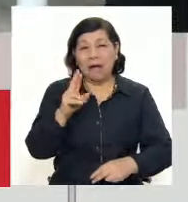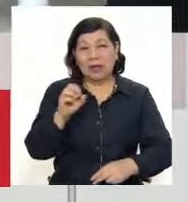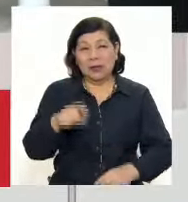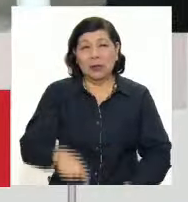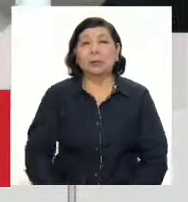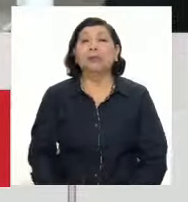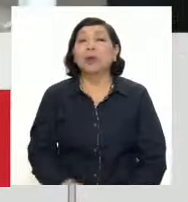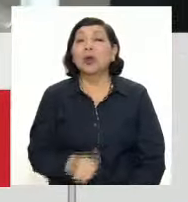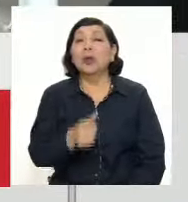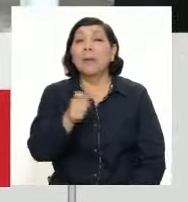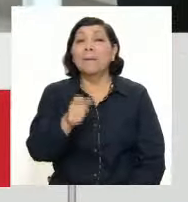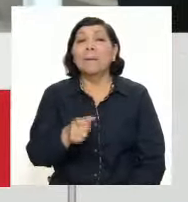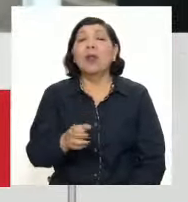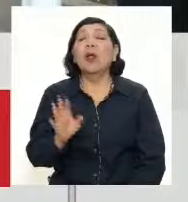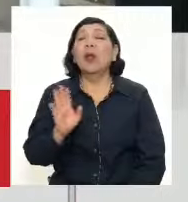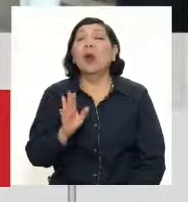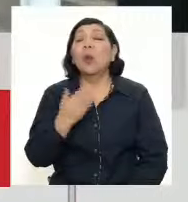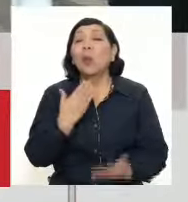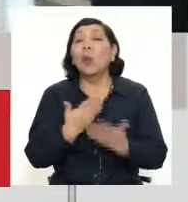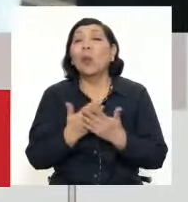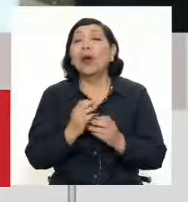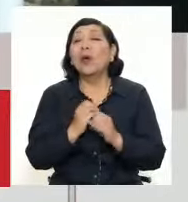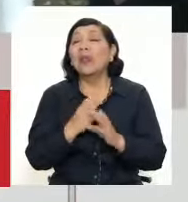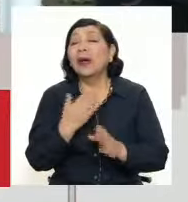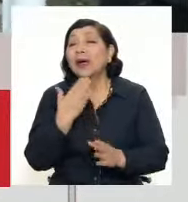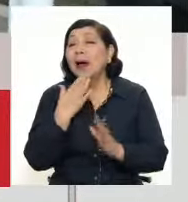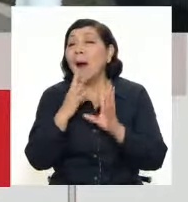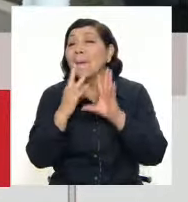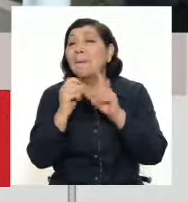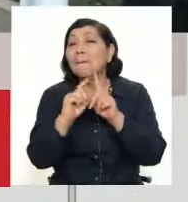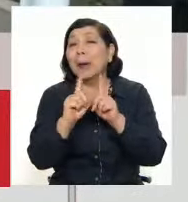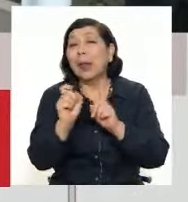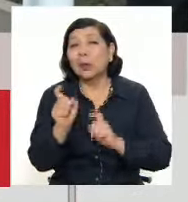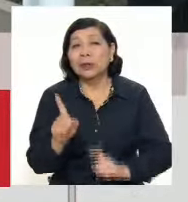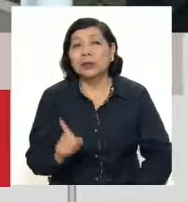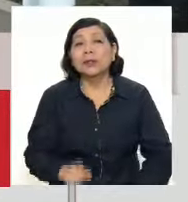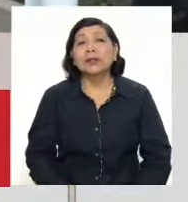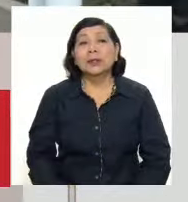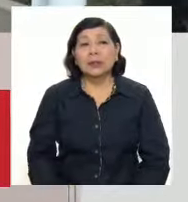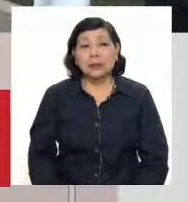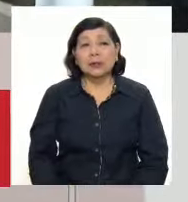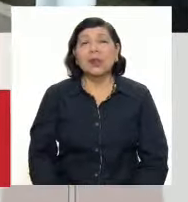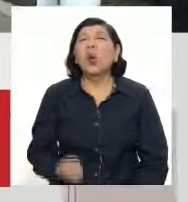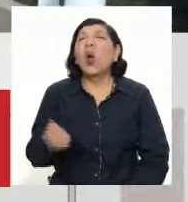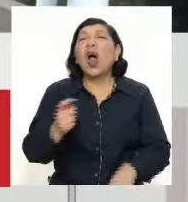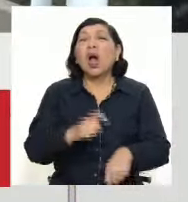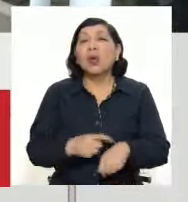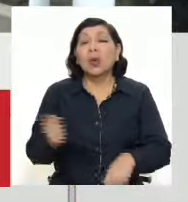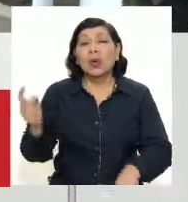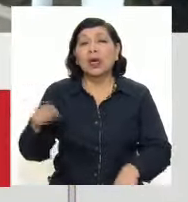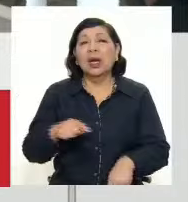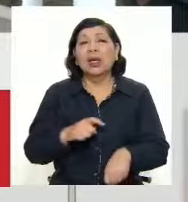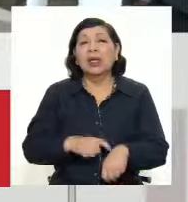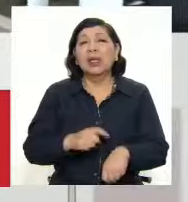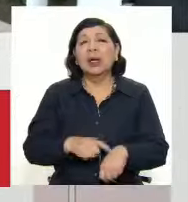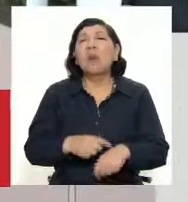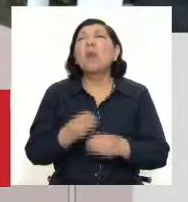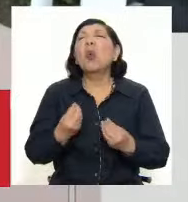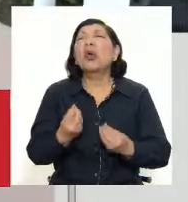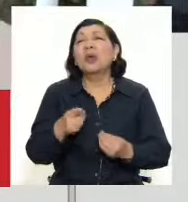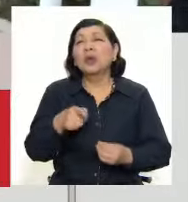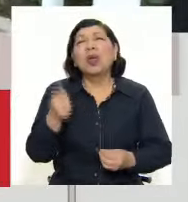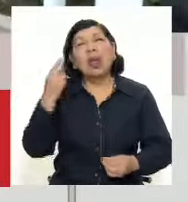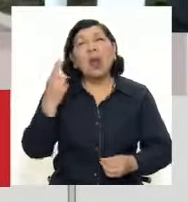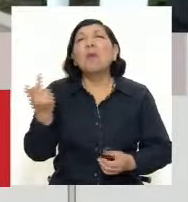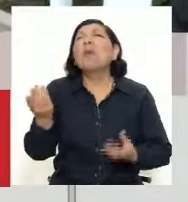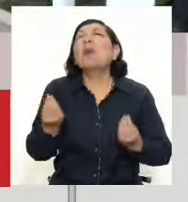otra persona. Hola, ¿cómo está? Muy buenos días. Bienvenido a TV Perú Noticias. ¿Desde qué hora llega usted? ¿Y cuál es la